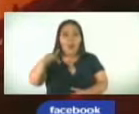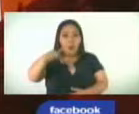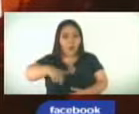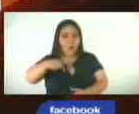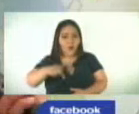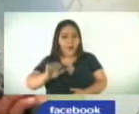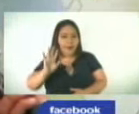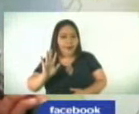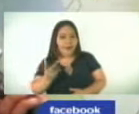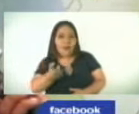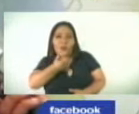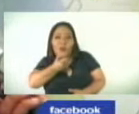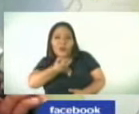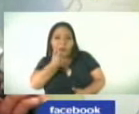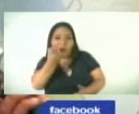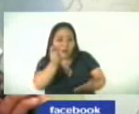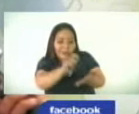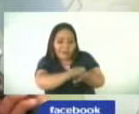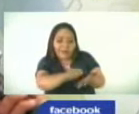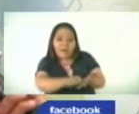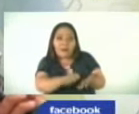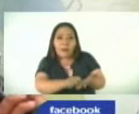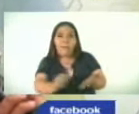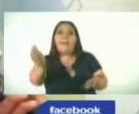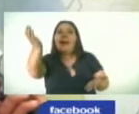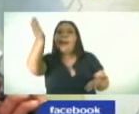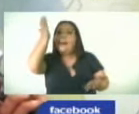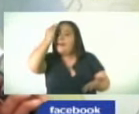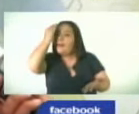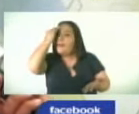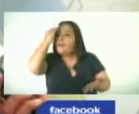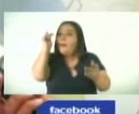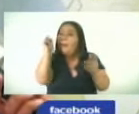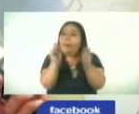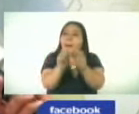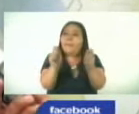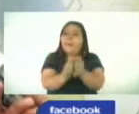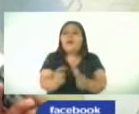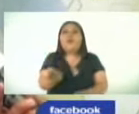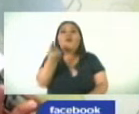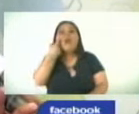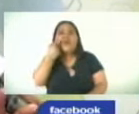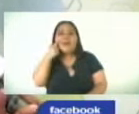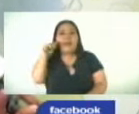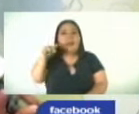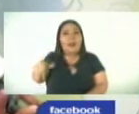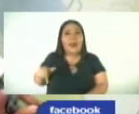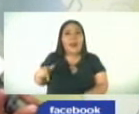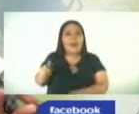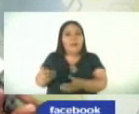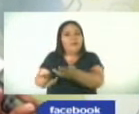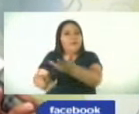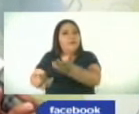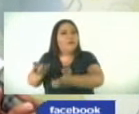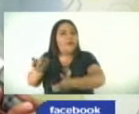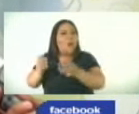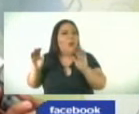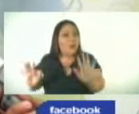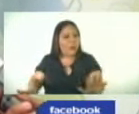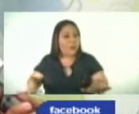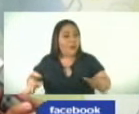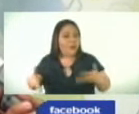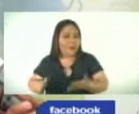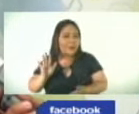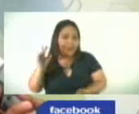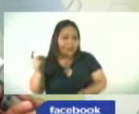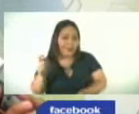algunos datos para poder determinar con exactitud dónde fue que se origina, cuál fue la causa y cuál